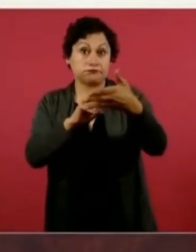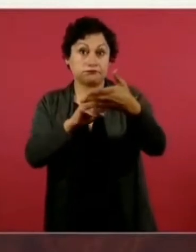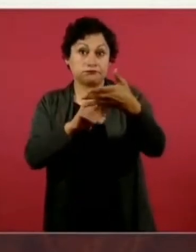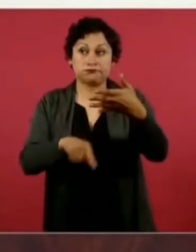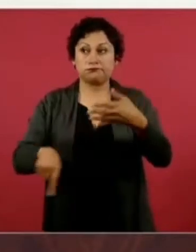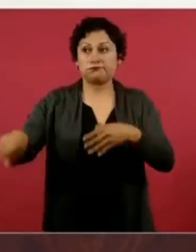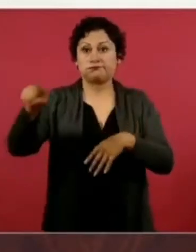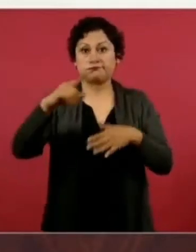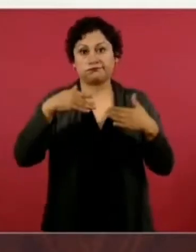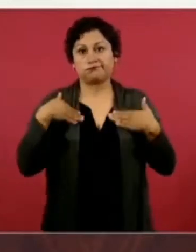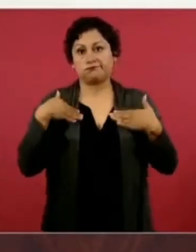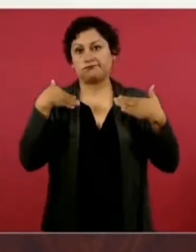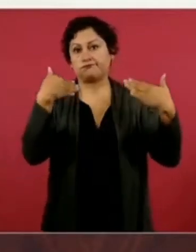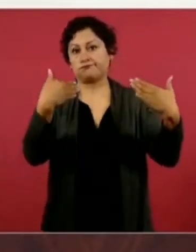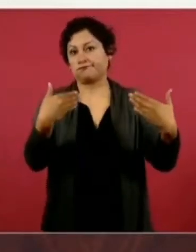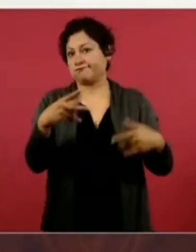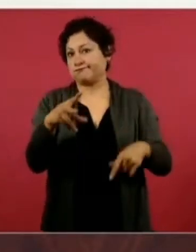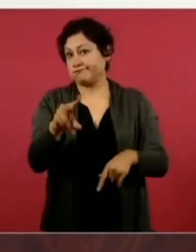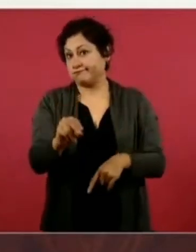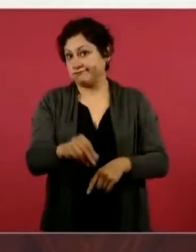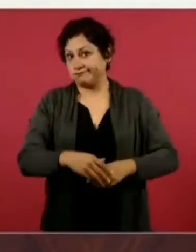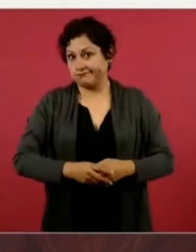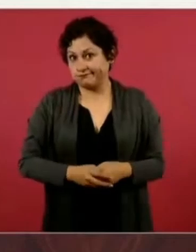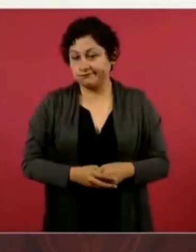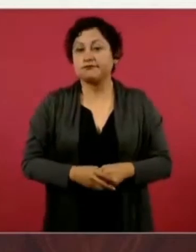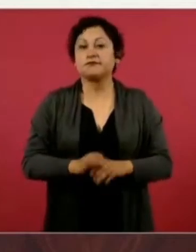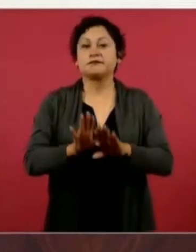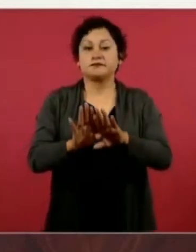de decir de una encuesta,